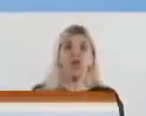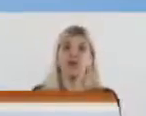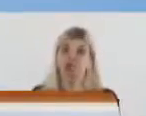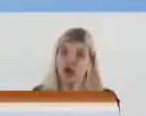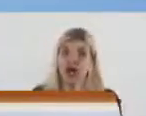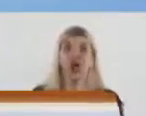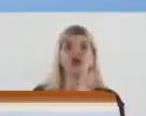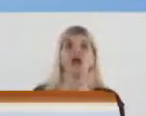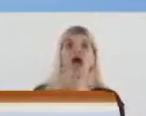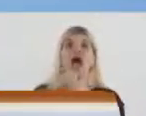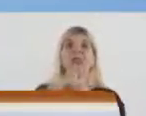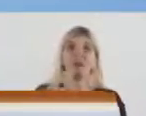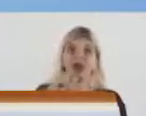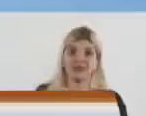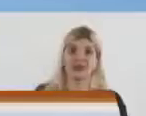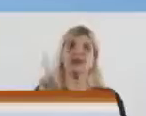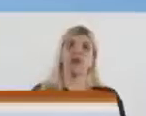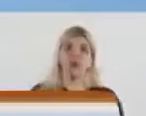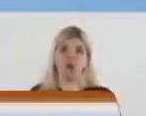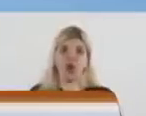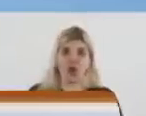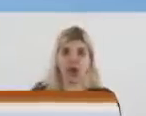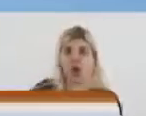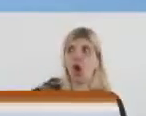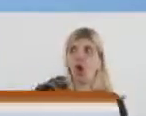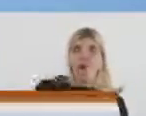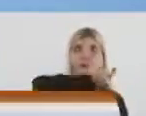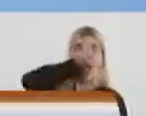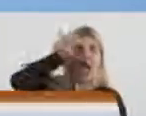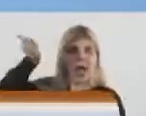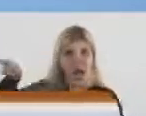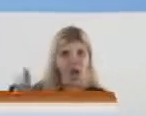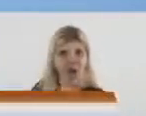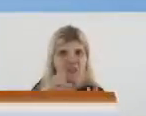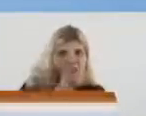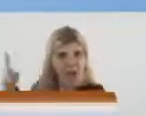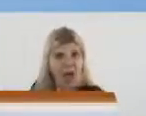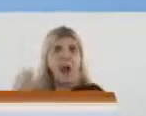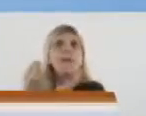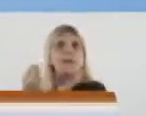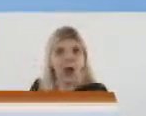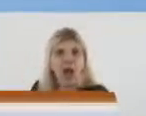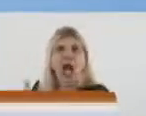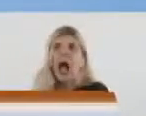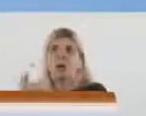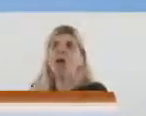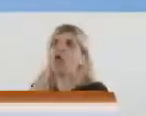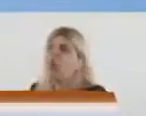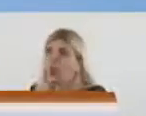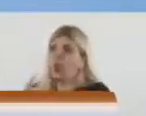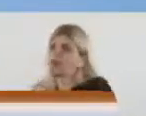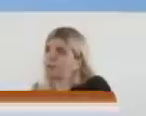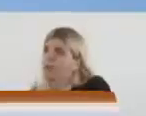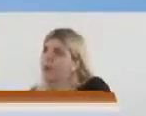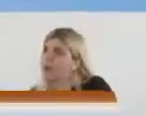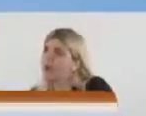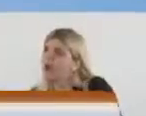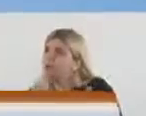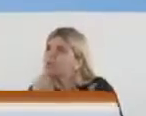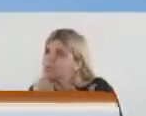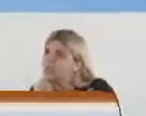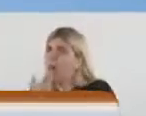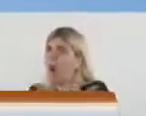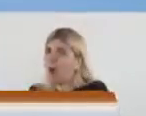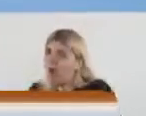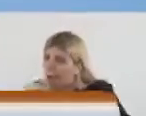precisamente para poder in situ verificar todas las dudas que tengan que sacarse respecto de las condiciones de